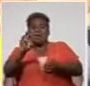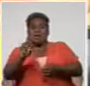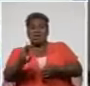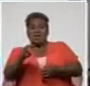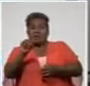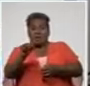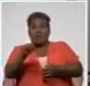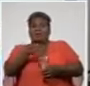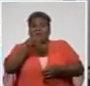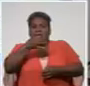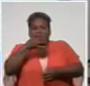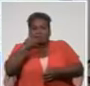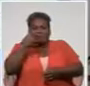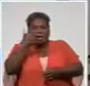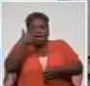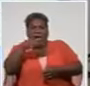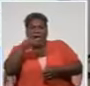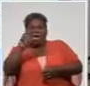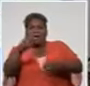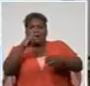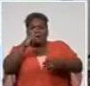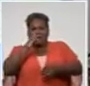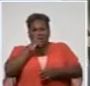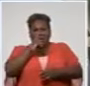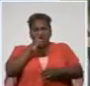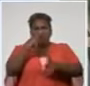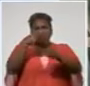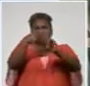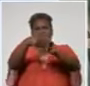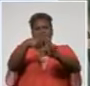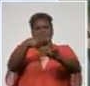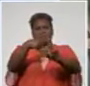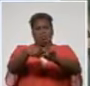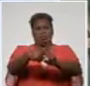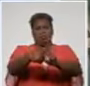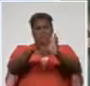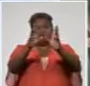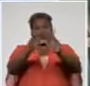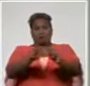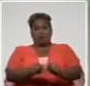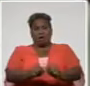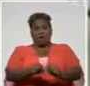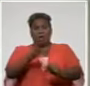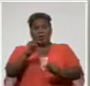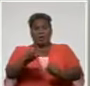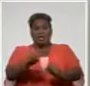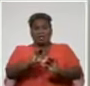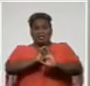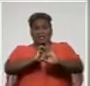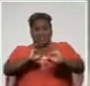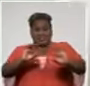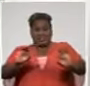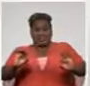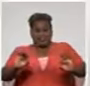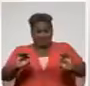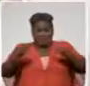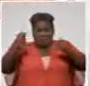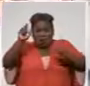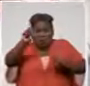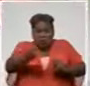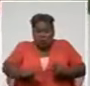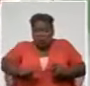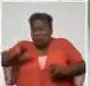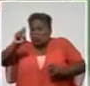específico del ARN positivo a la COVID, envío de resultados y desinfección, es el proceso rutinario